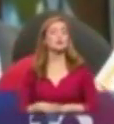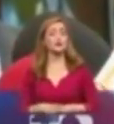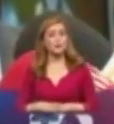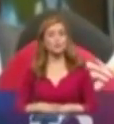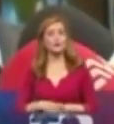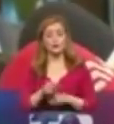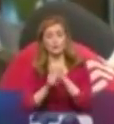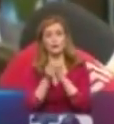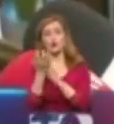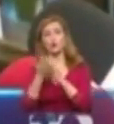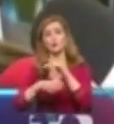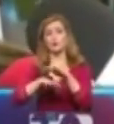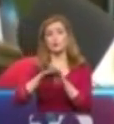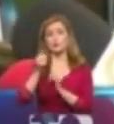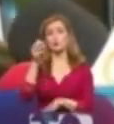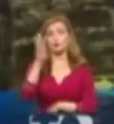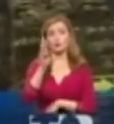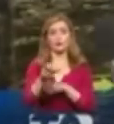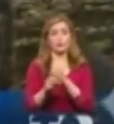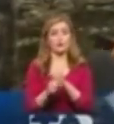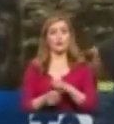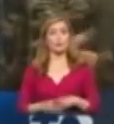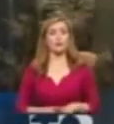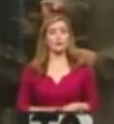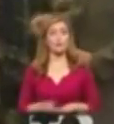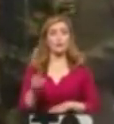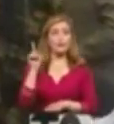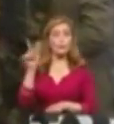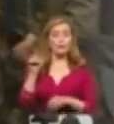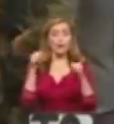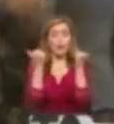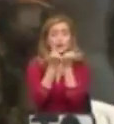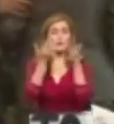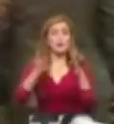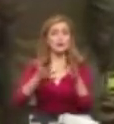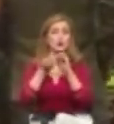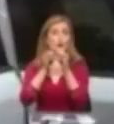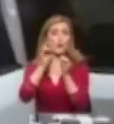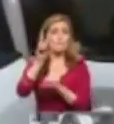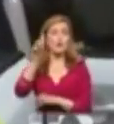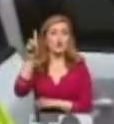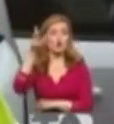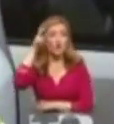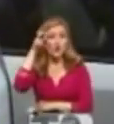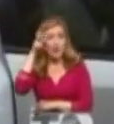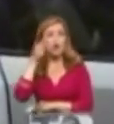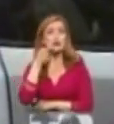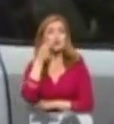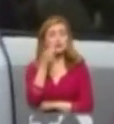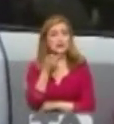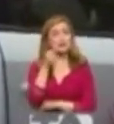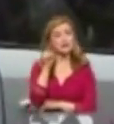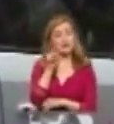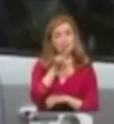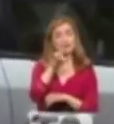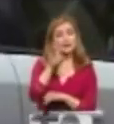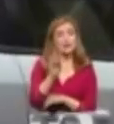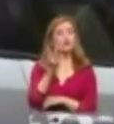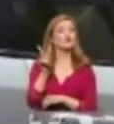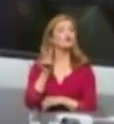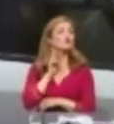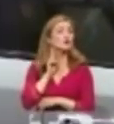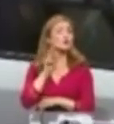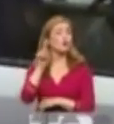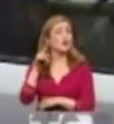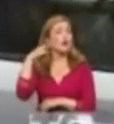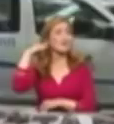entre 14 y 16 años. Lourdes Cuesta, asambleísta de Creo, comentó que de las 37 víctimas de violación, una